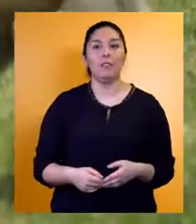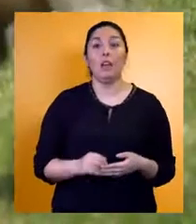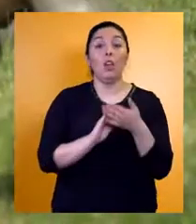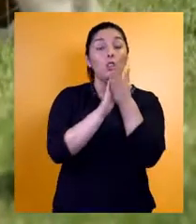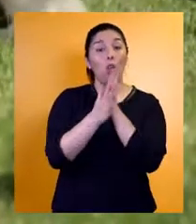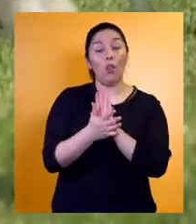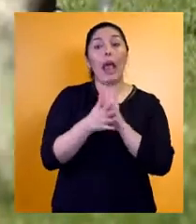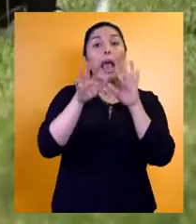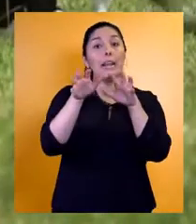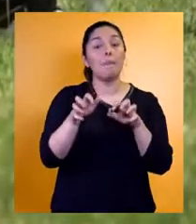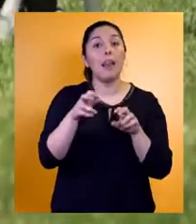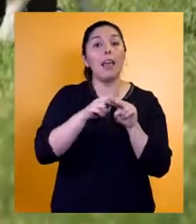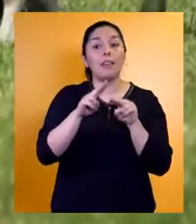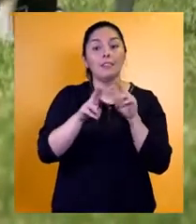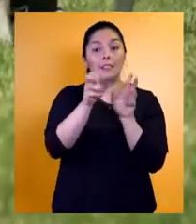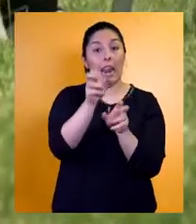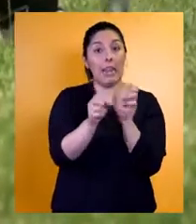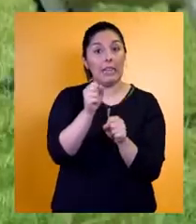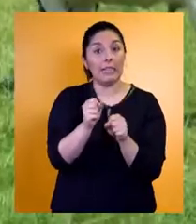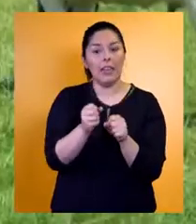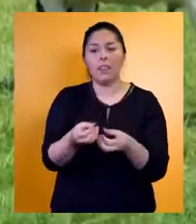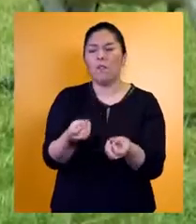animales alimentados a pradera contiene mayor